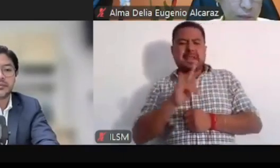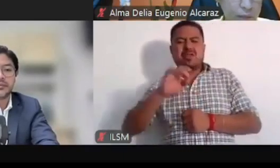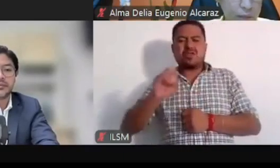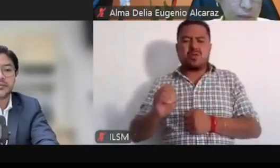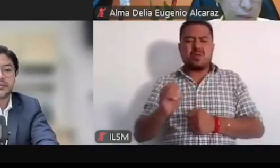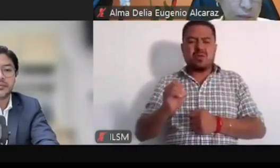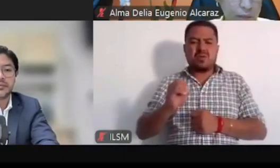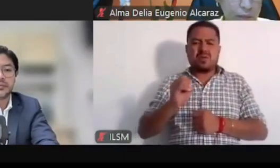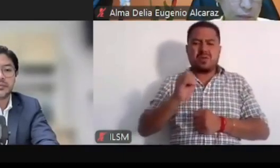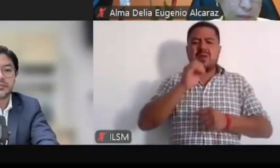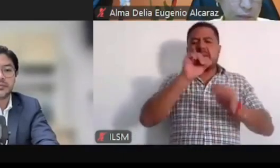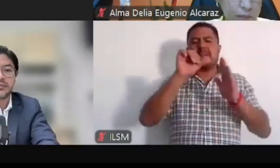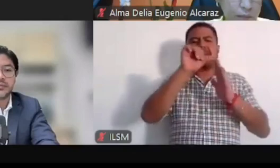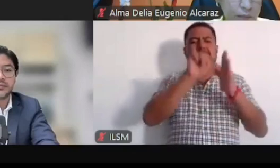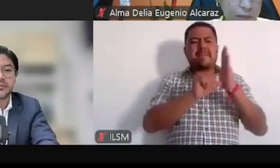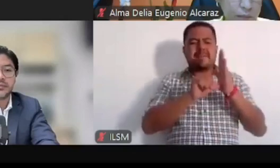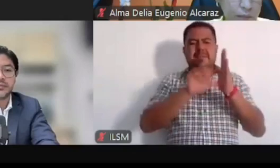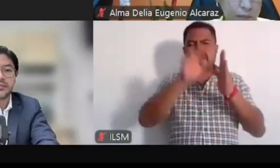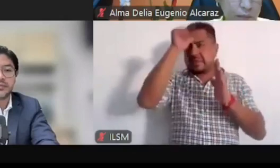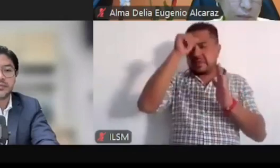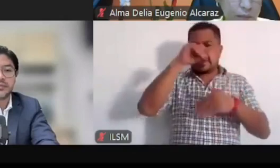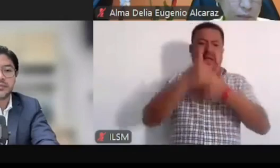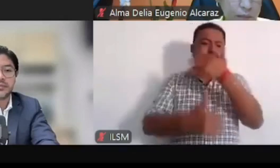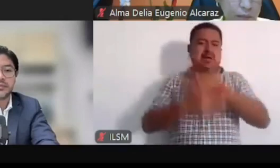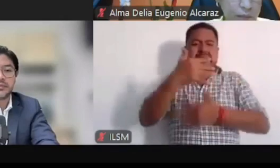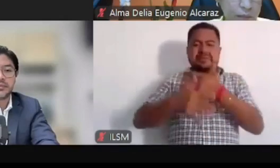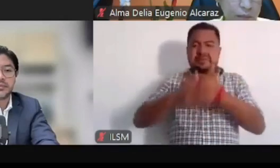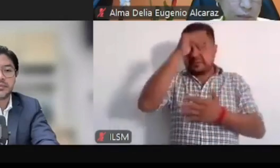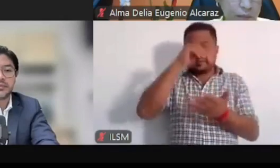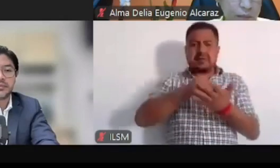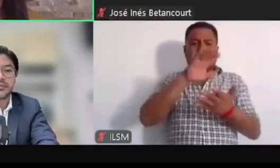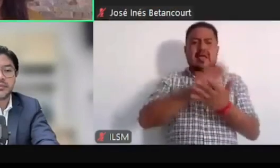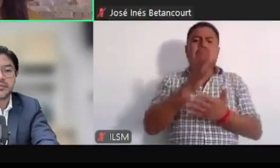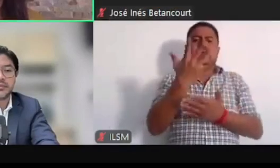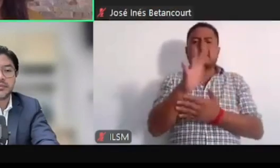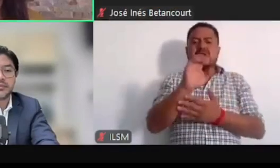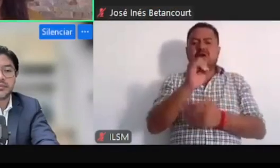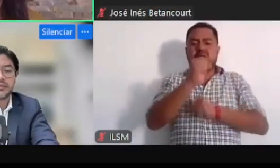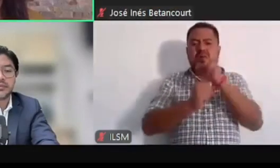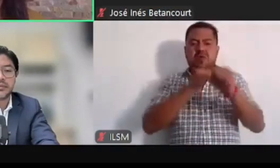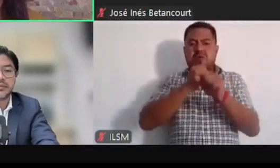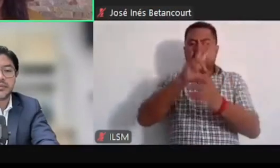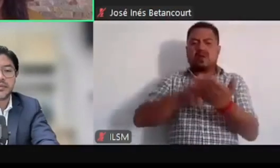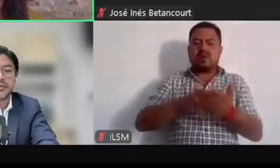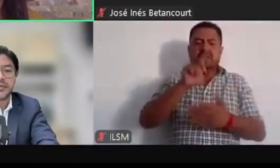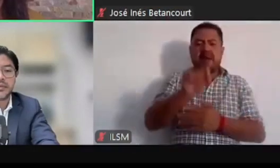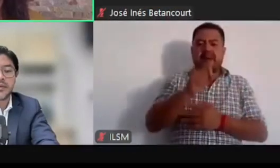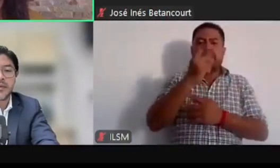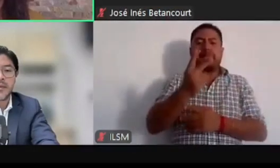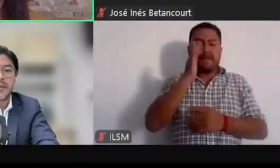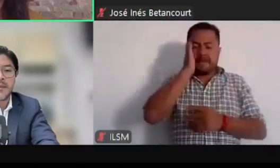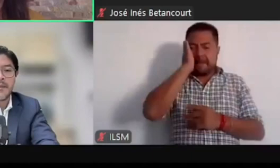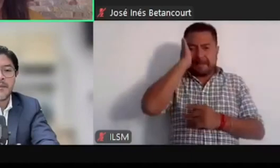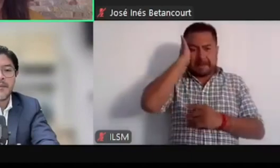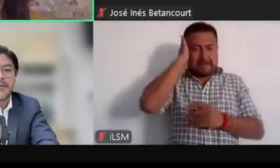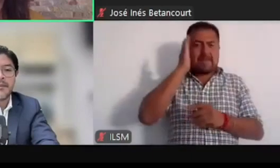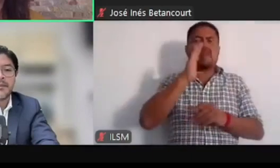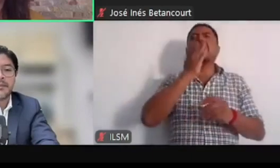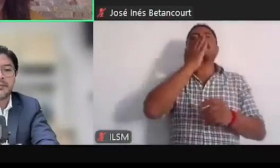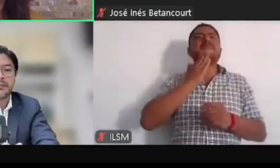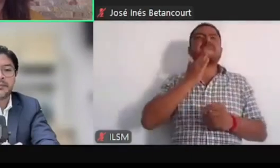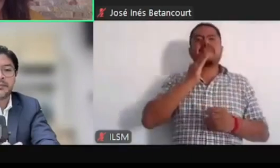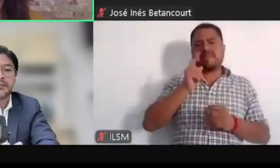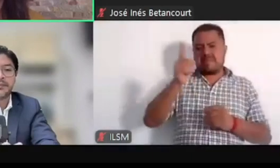Brito en términos del acuerdo 15 aprobado el 10 de octubre del 2022 por lo tanto Solicito amablemente a la